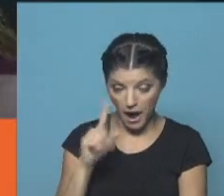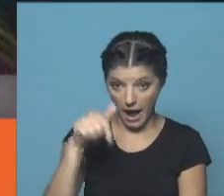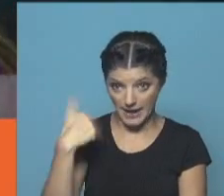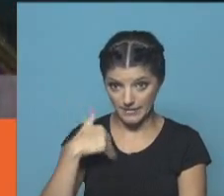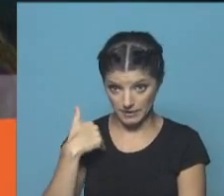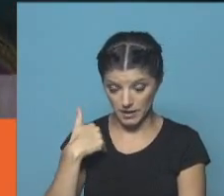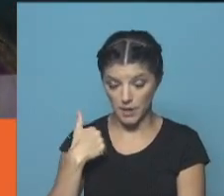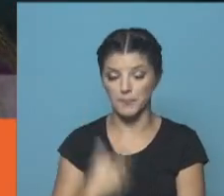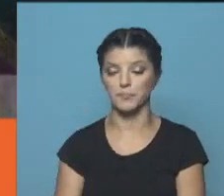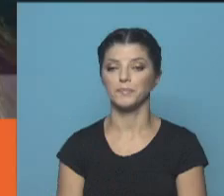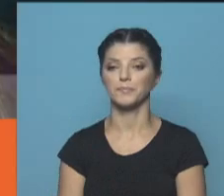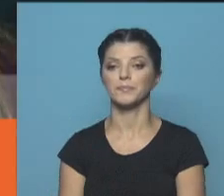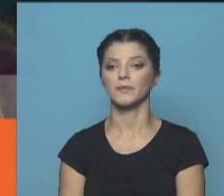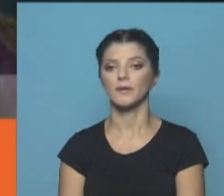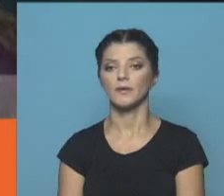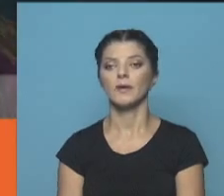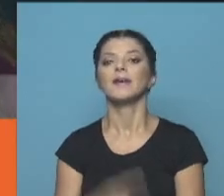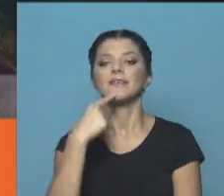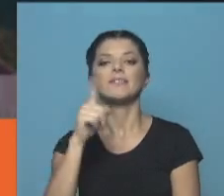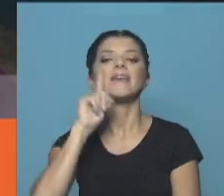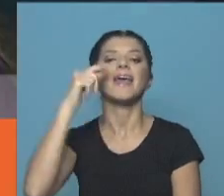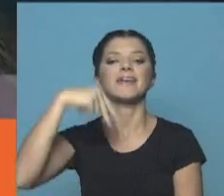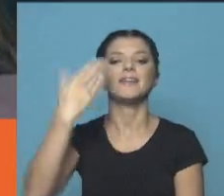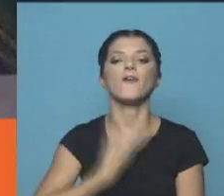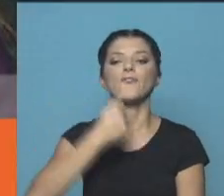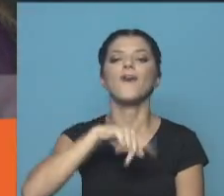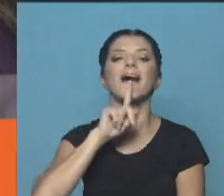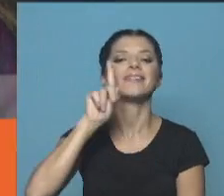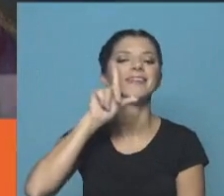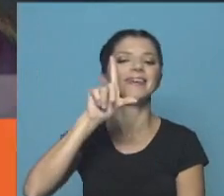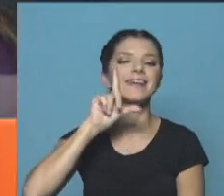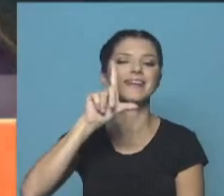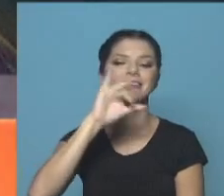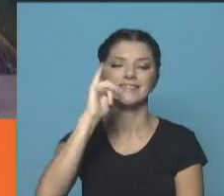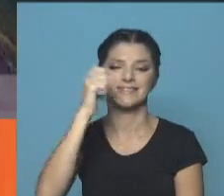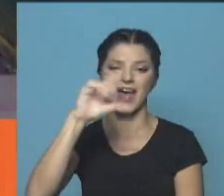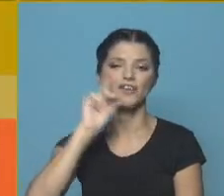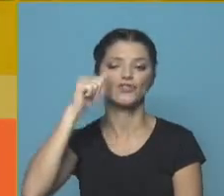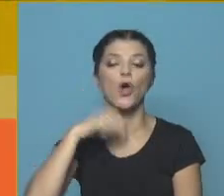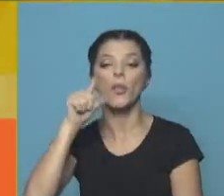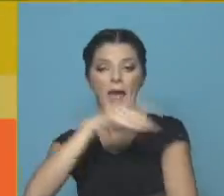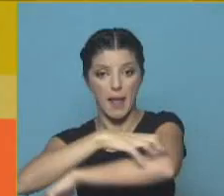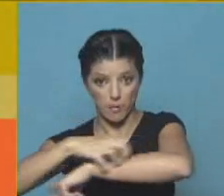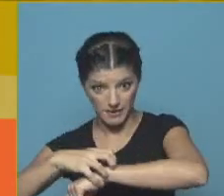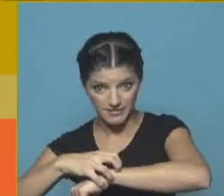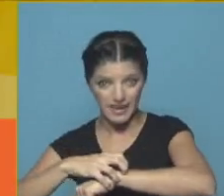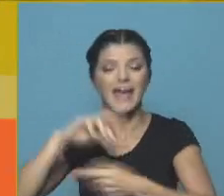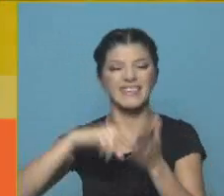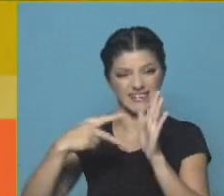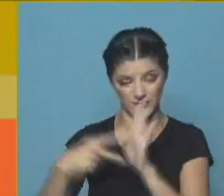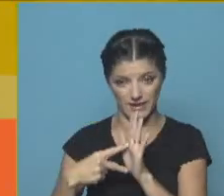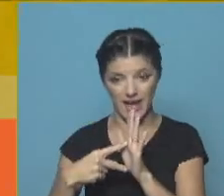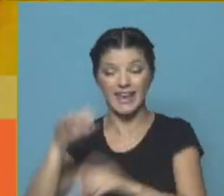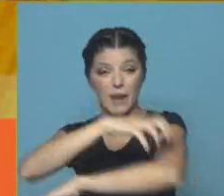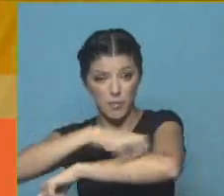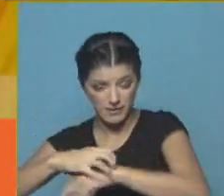regional. Es que se llama infantilización de la pobreza y es donde los datos muestran que la pobreza se concentra en los niños más